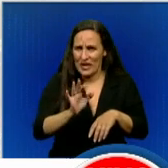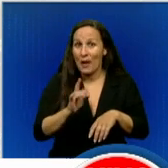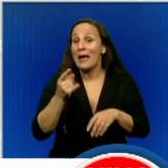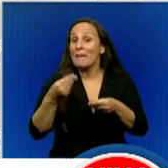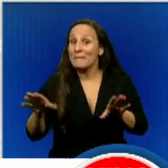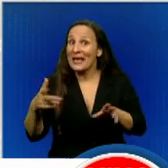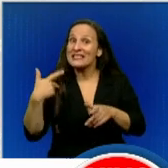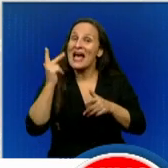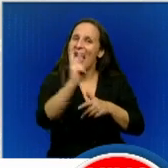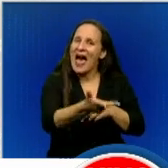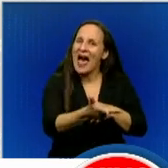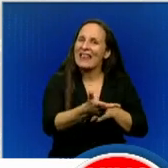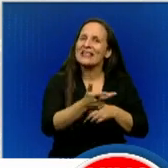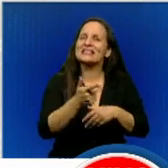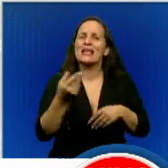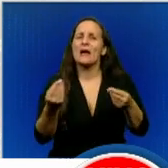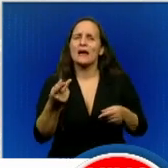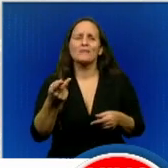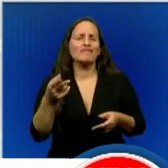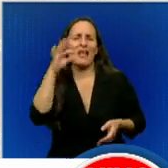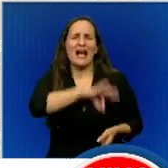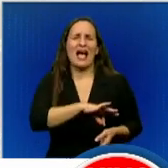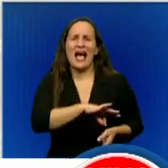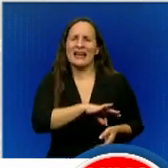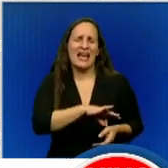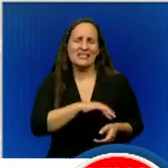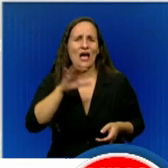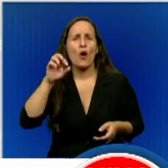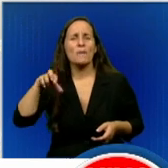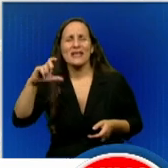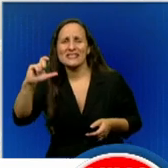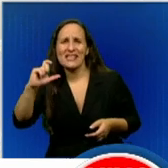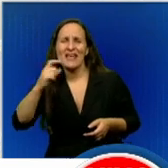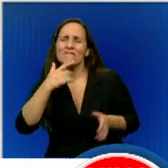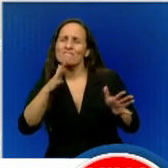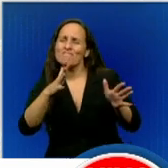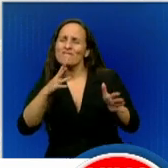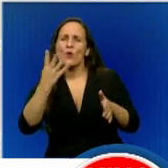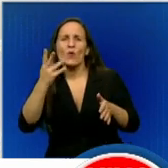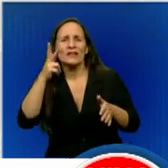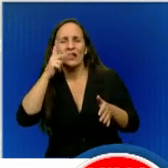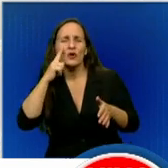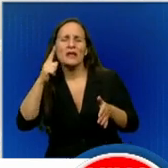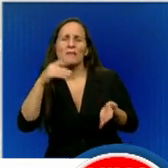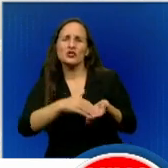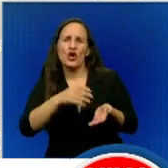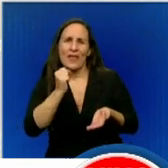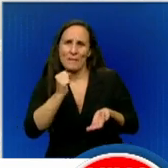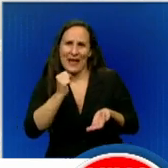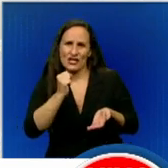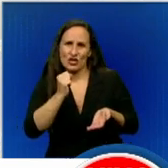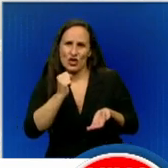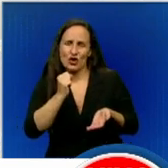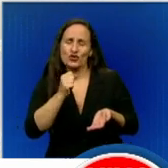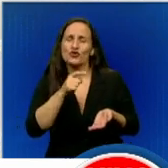para compensar la baja de ganancias que la opc estimo en 48 mil millones de pesos mientras que estimó el aumento de